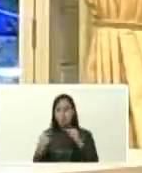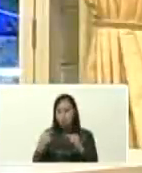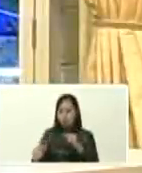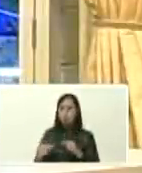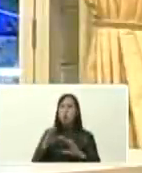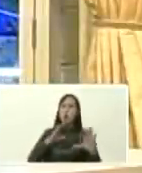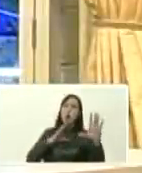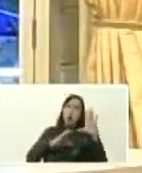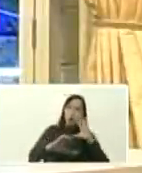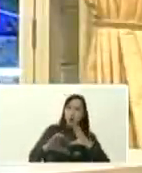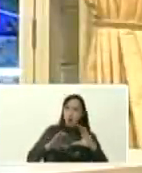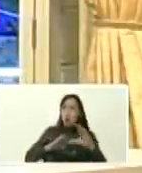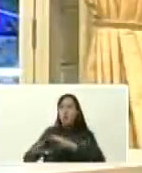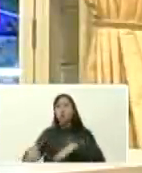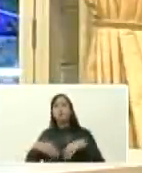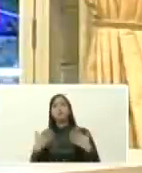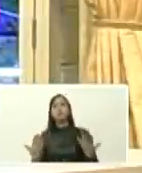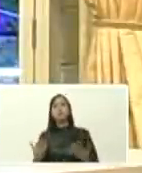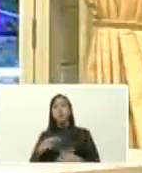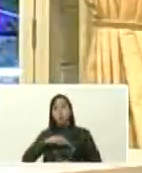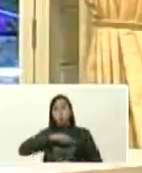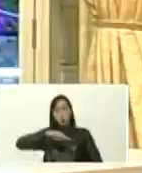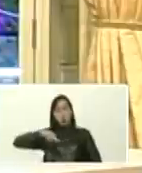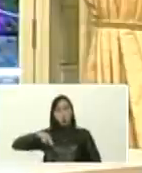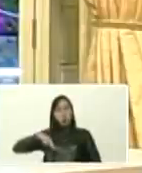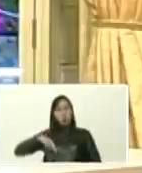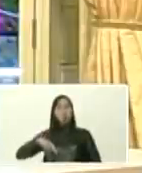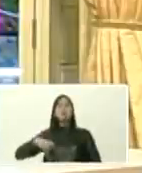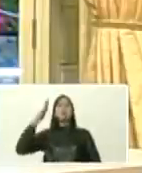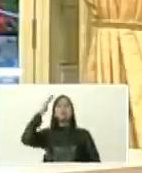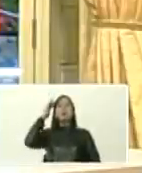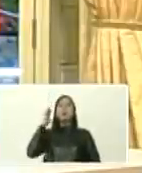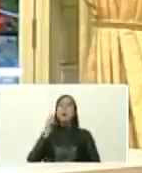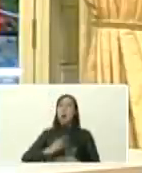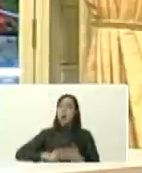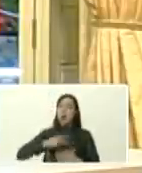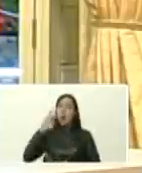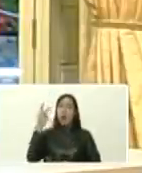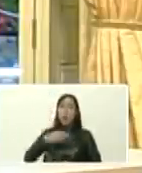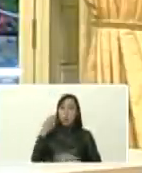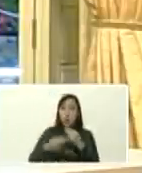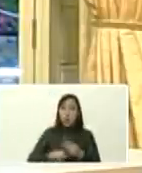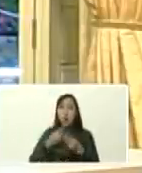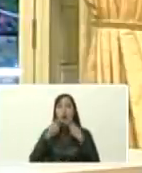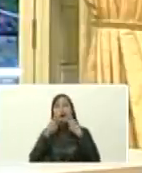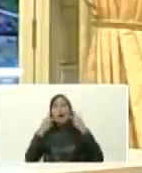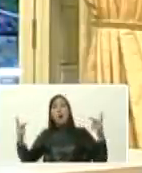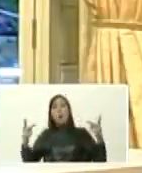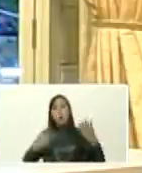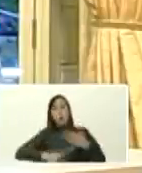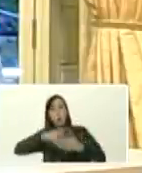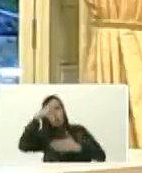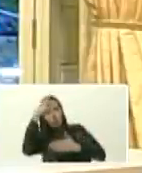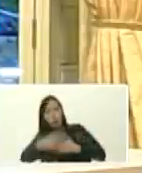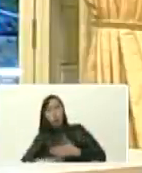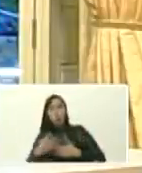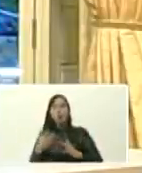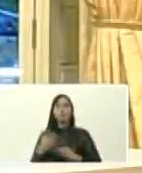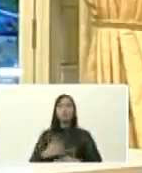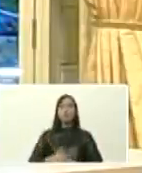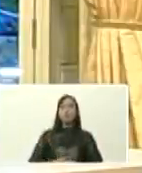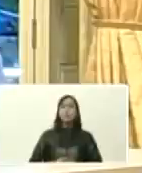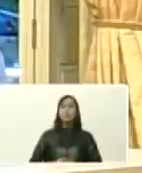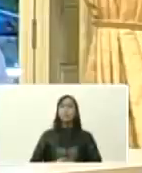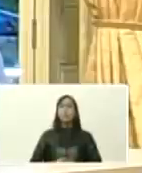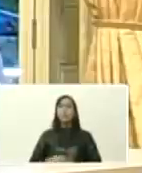poder nosotros afinar las políticas públicas, afinar la estrategia económica,